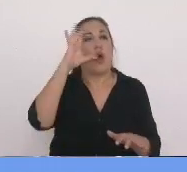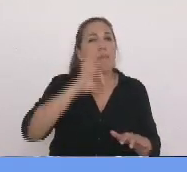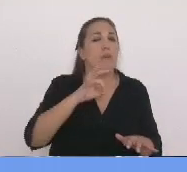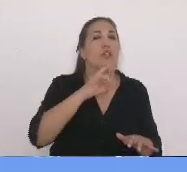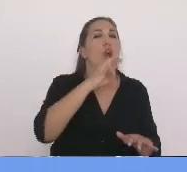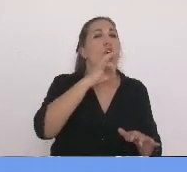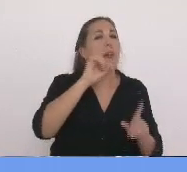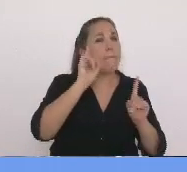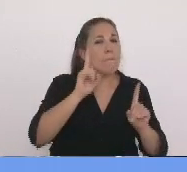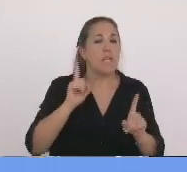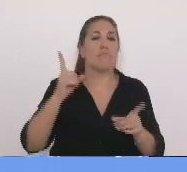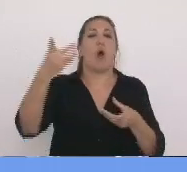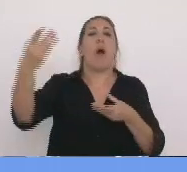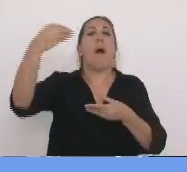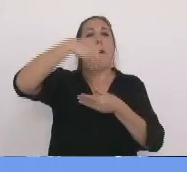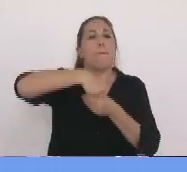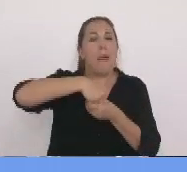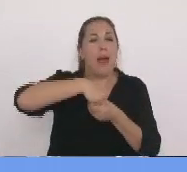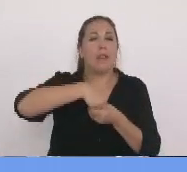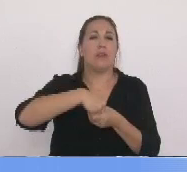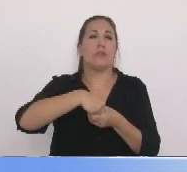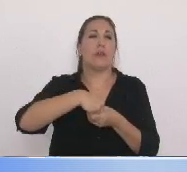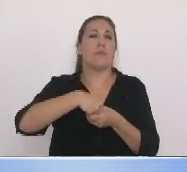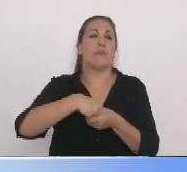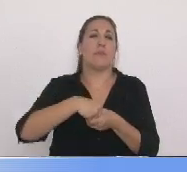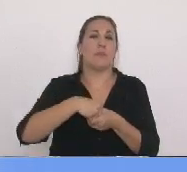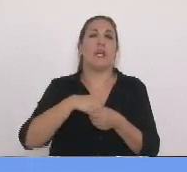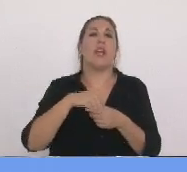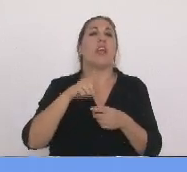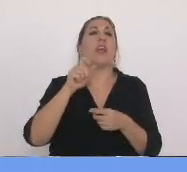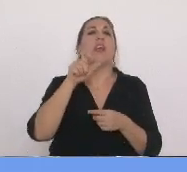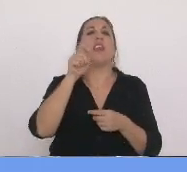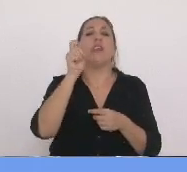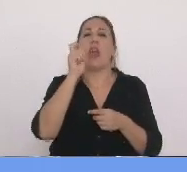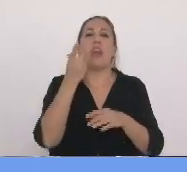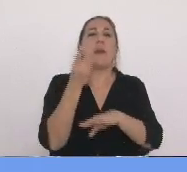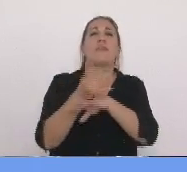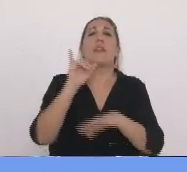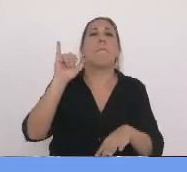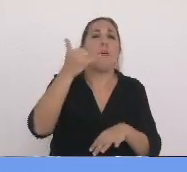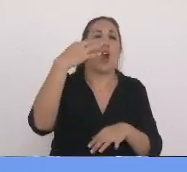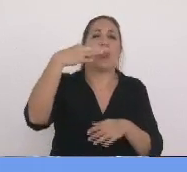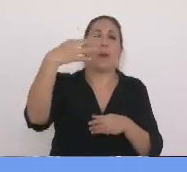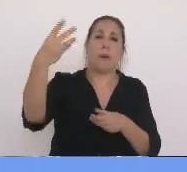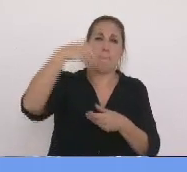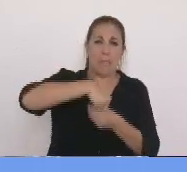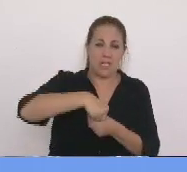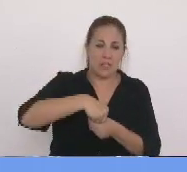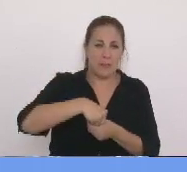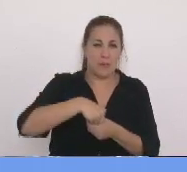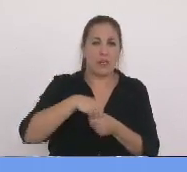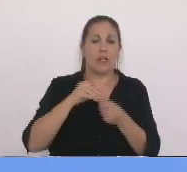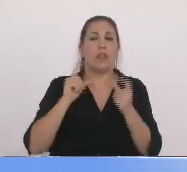participación de los mejores representantes y sobre todo